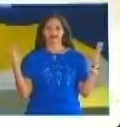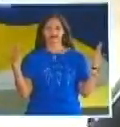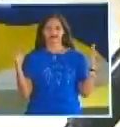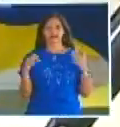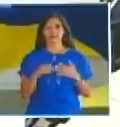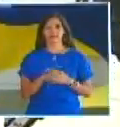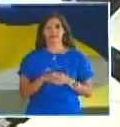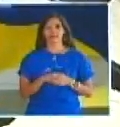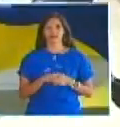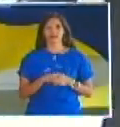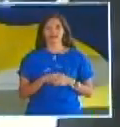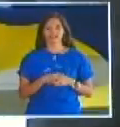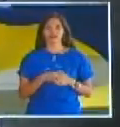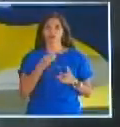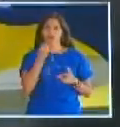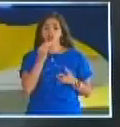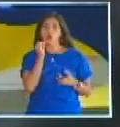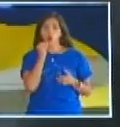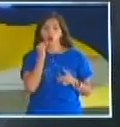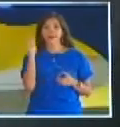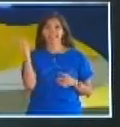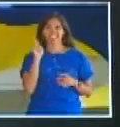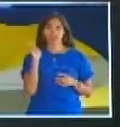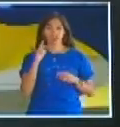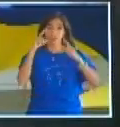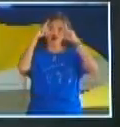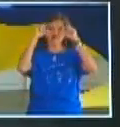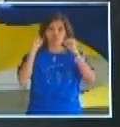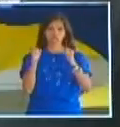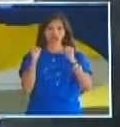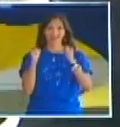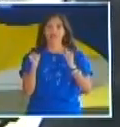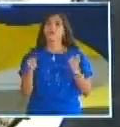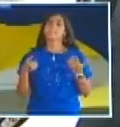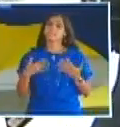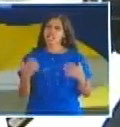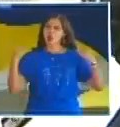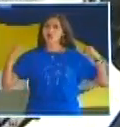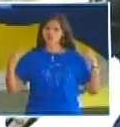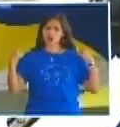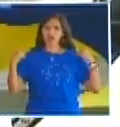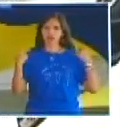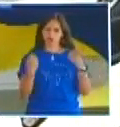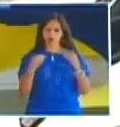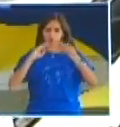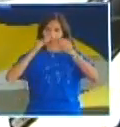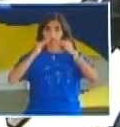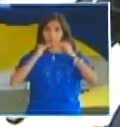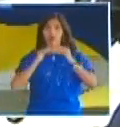Bueno, joven venezolano, profesional, vaya con fuerza, mucha fuerza moral.